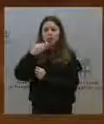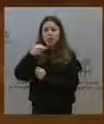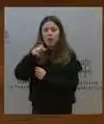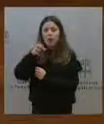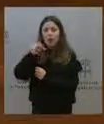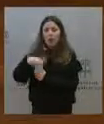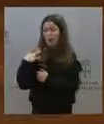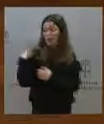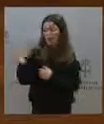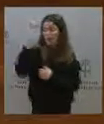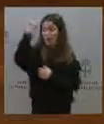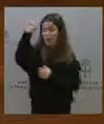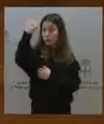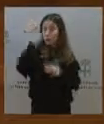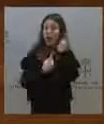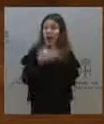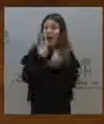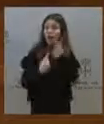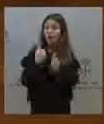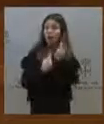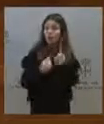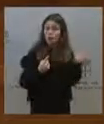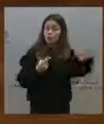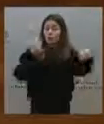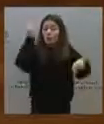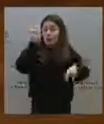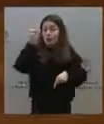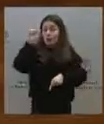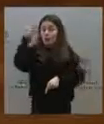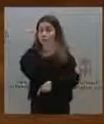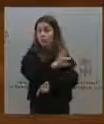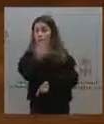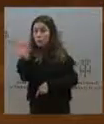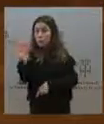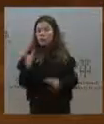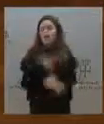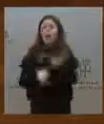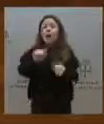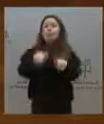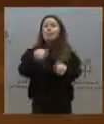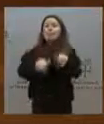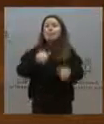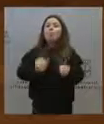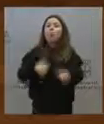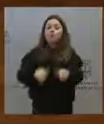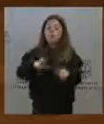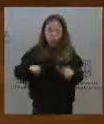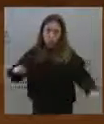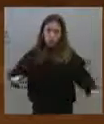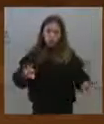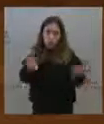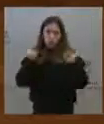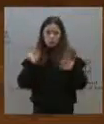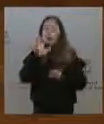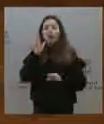que se creen elegidos por Dios, sino por el electorado. Por lo tanto, buscamos el diálogo con todos. Se aleja